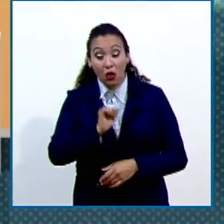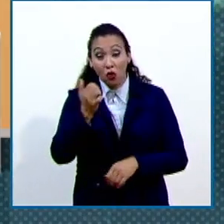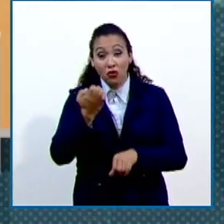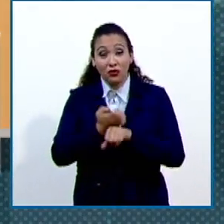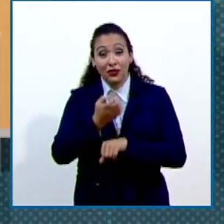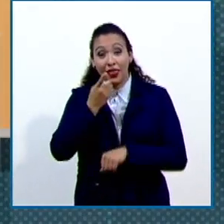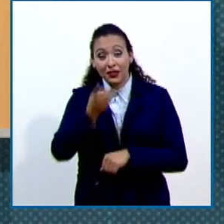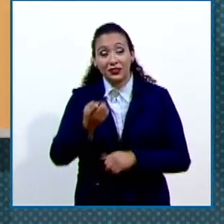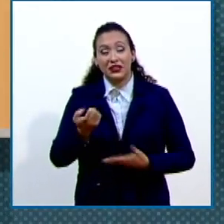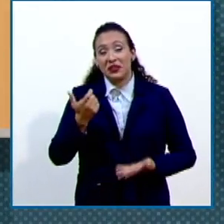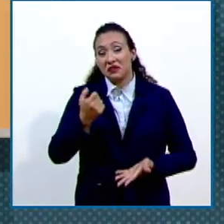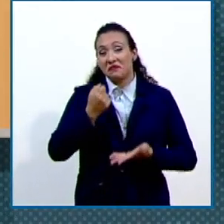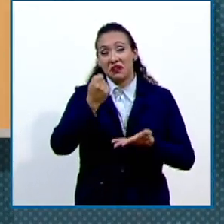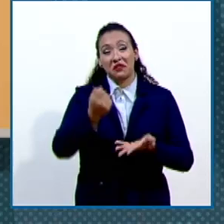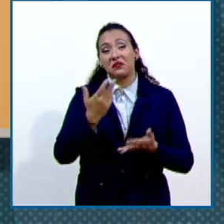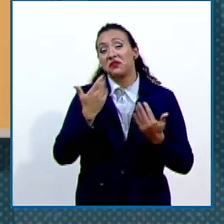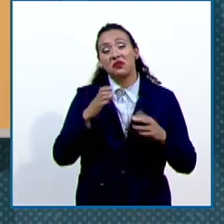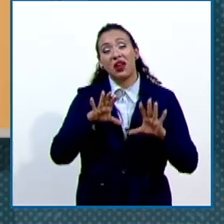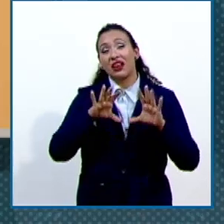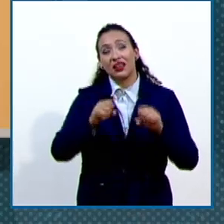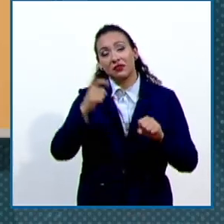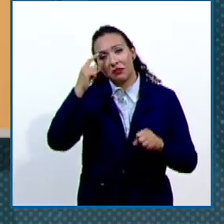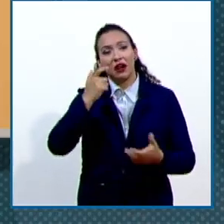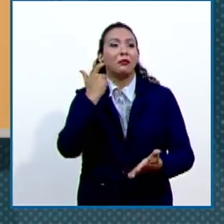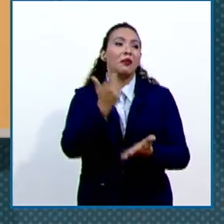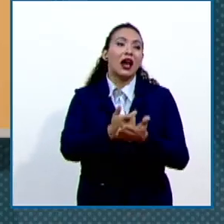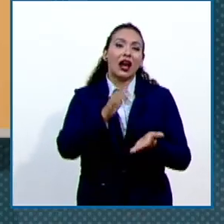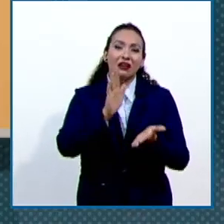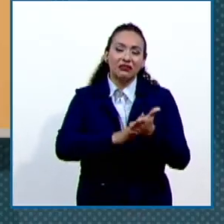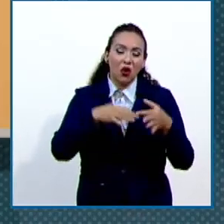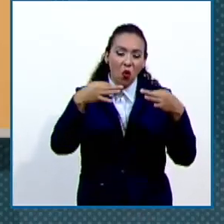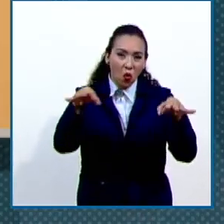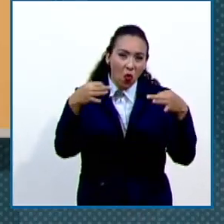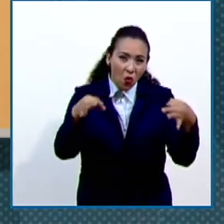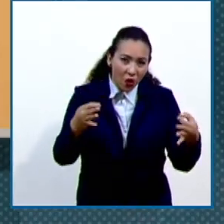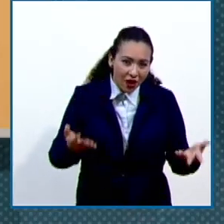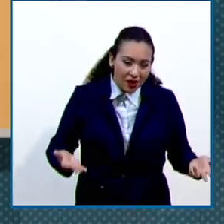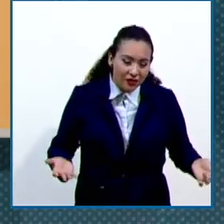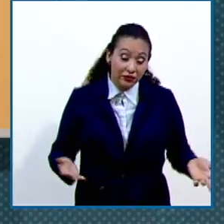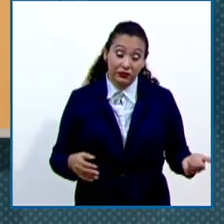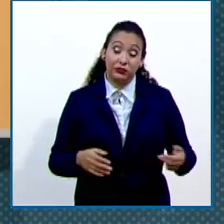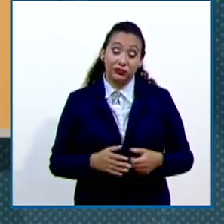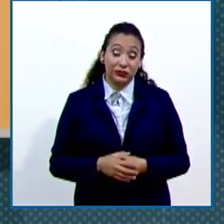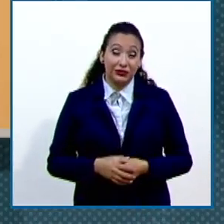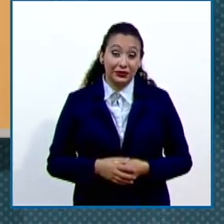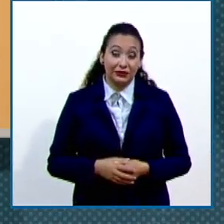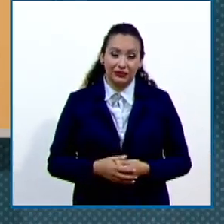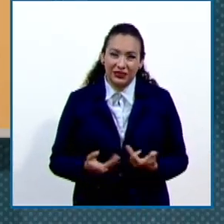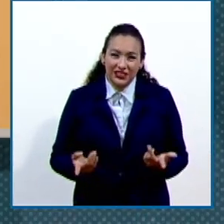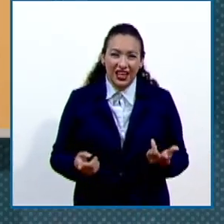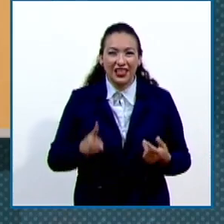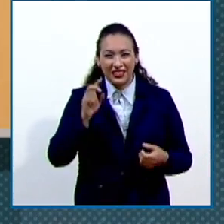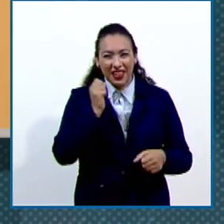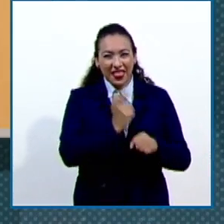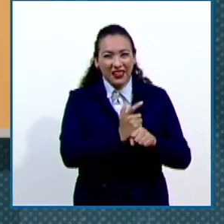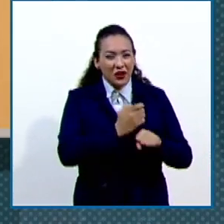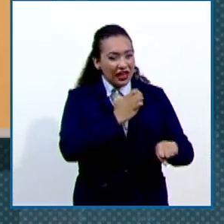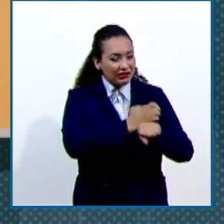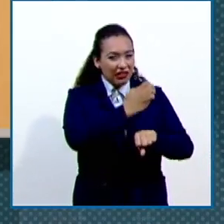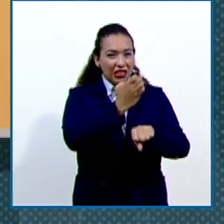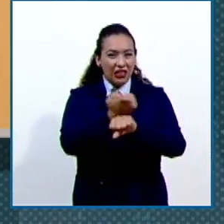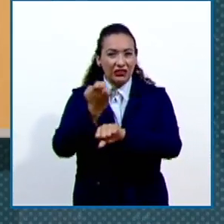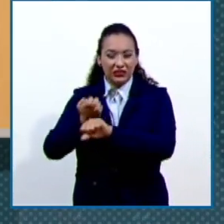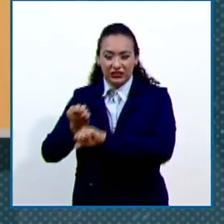presupuesto suficiente ni para pagar hojas de papel, literalmente. Y pues entonces con este mosaico tan